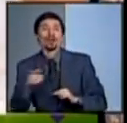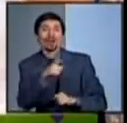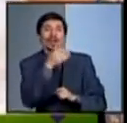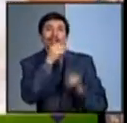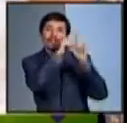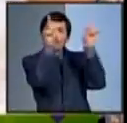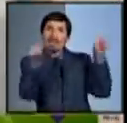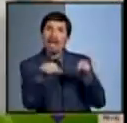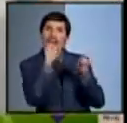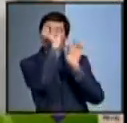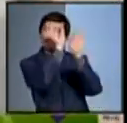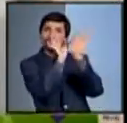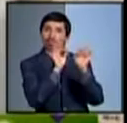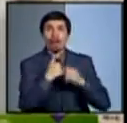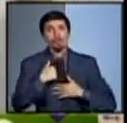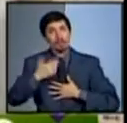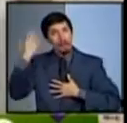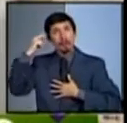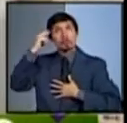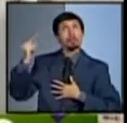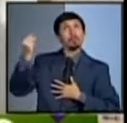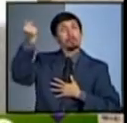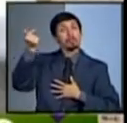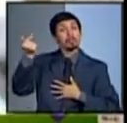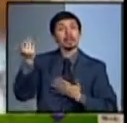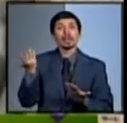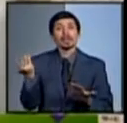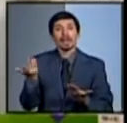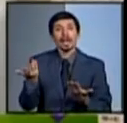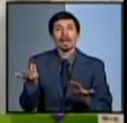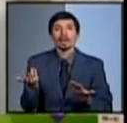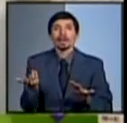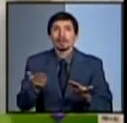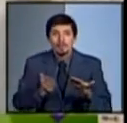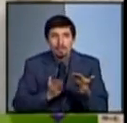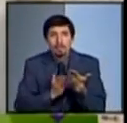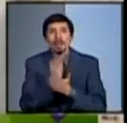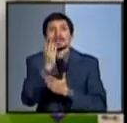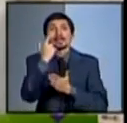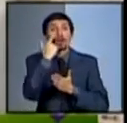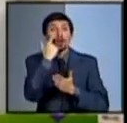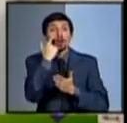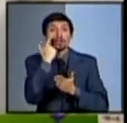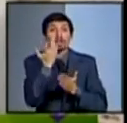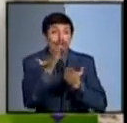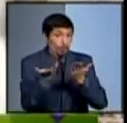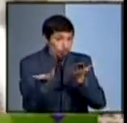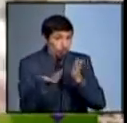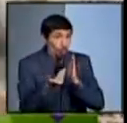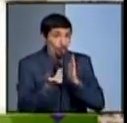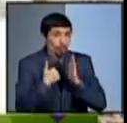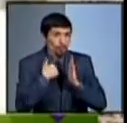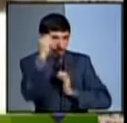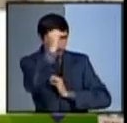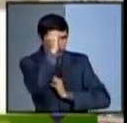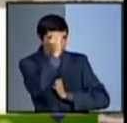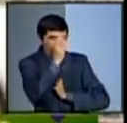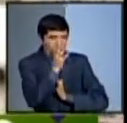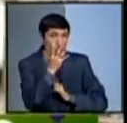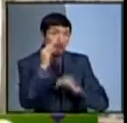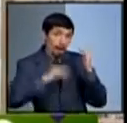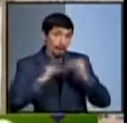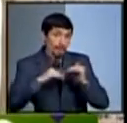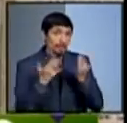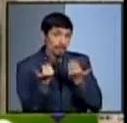mural que se me ocurrió para dar a conocer mi punto de vista de... Porque a veces